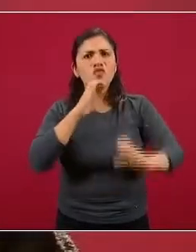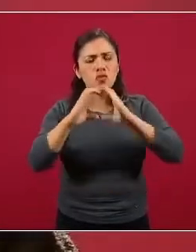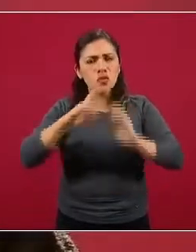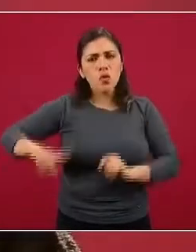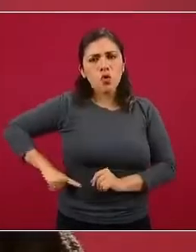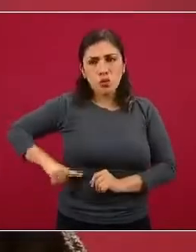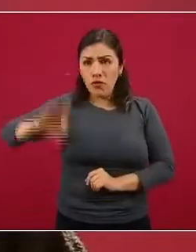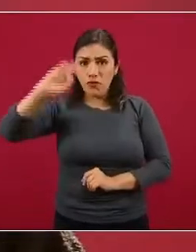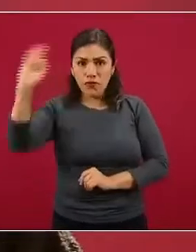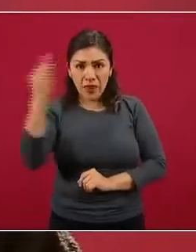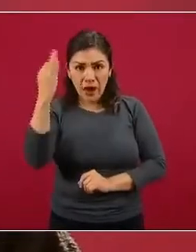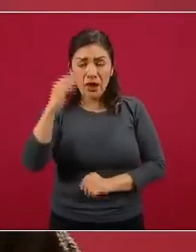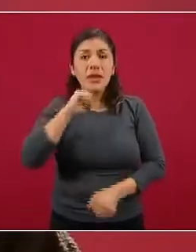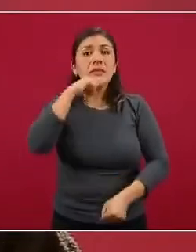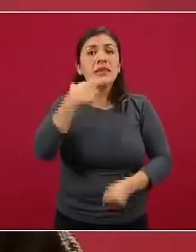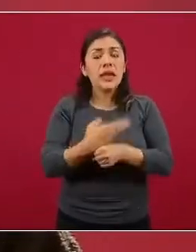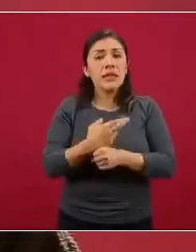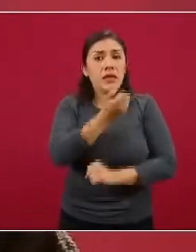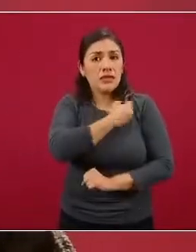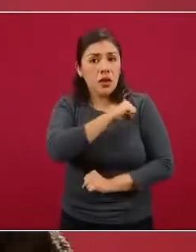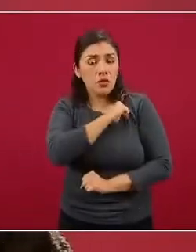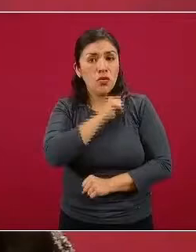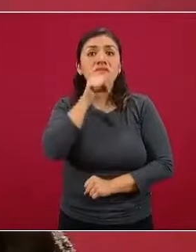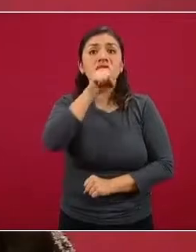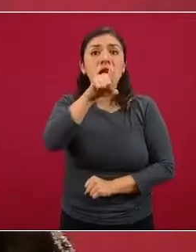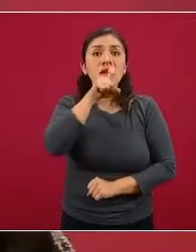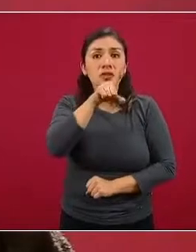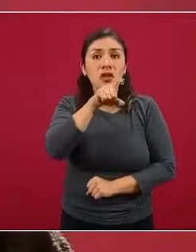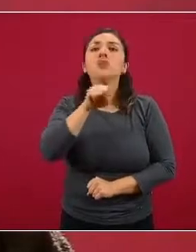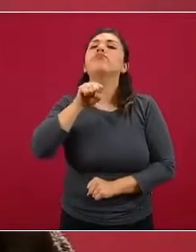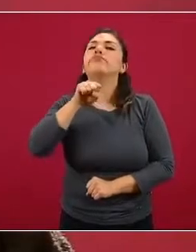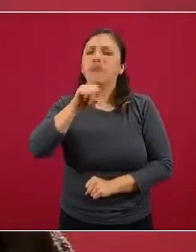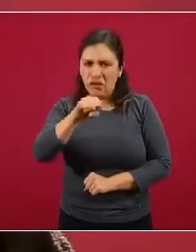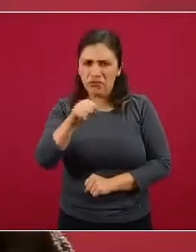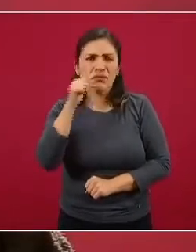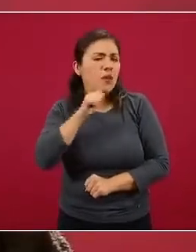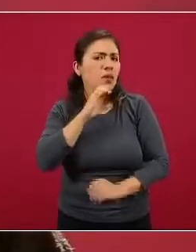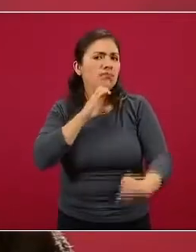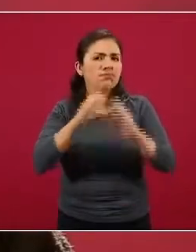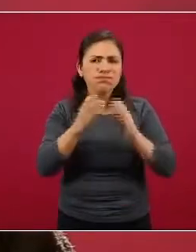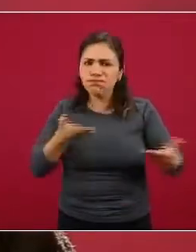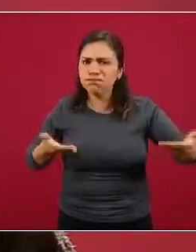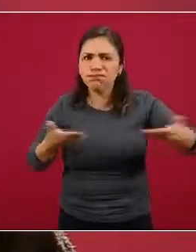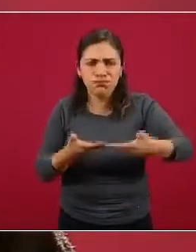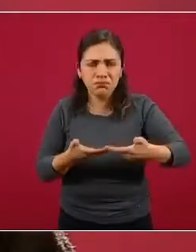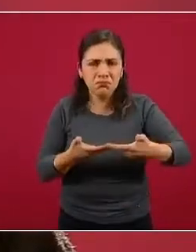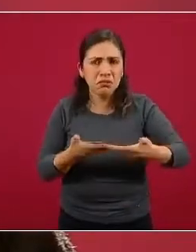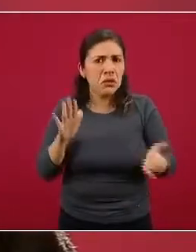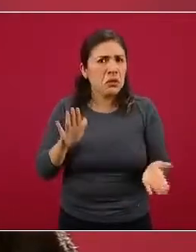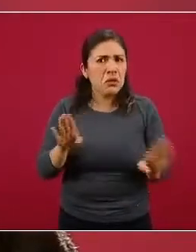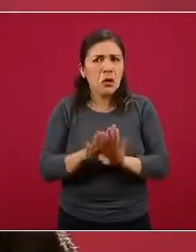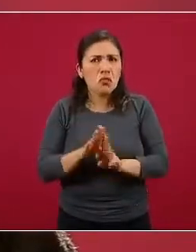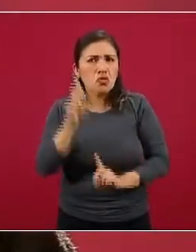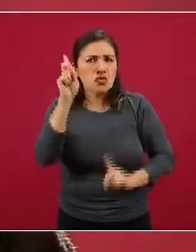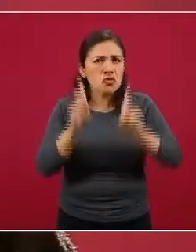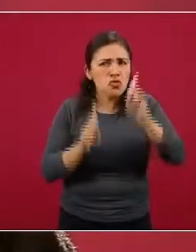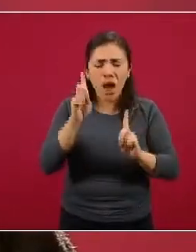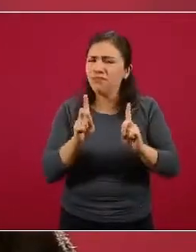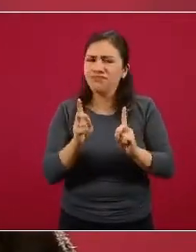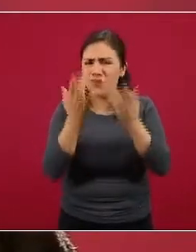gobierno federal y la Secretaría de Salud de Jalisco? La respuesta es sí. No veo ambigüedad al